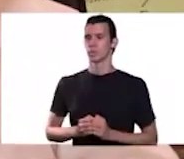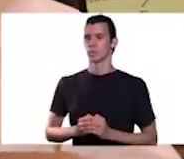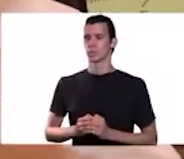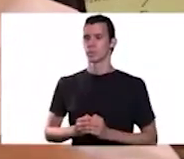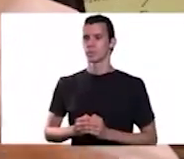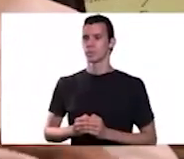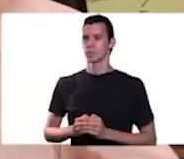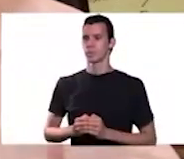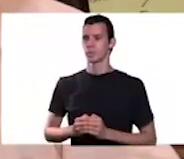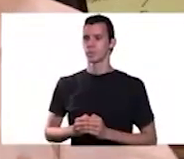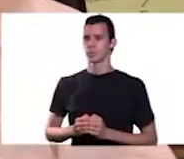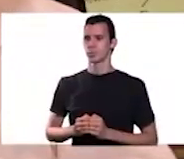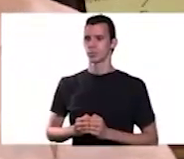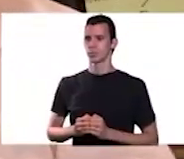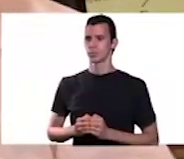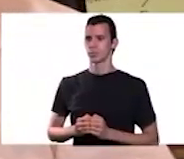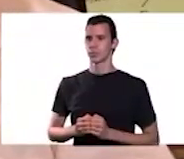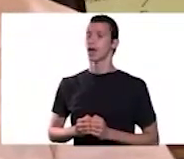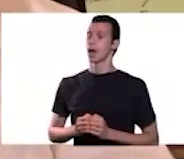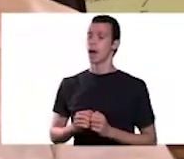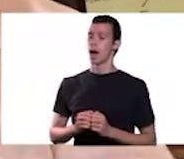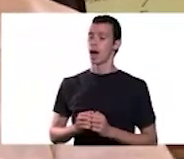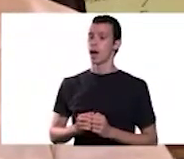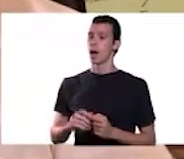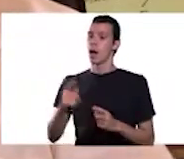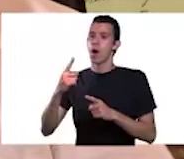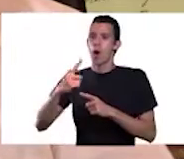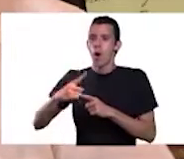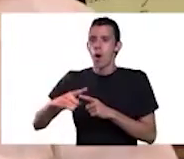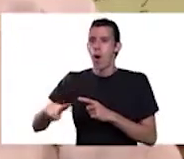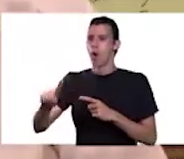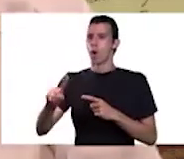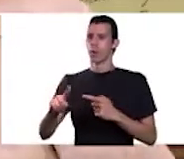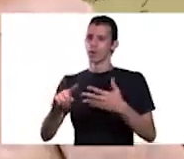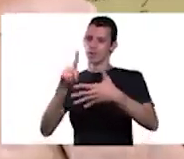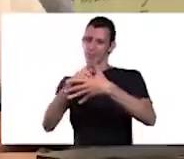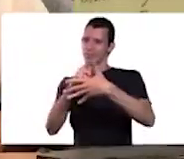explicar causa, efecto en relación con este elemento.